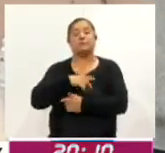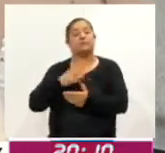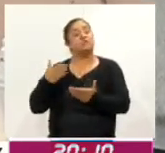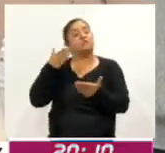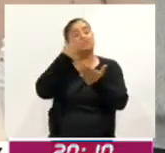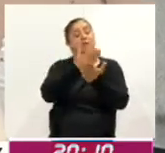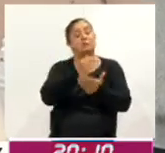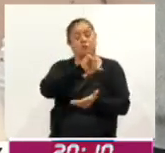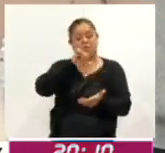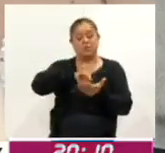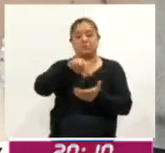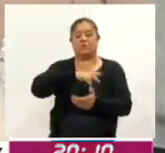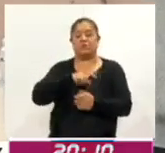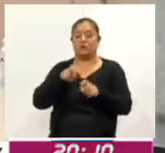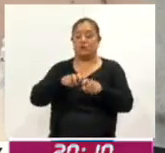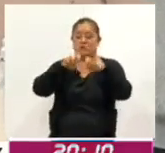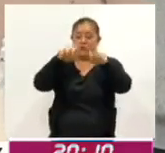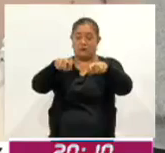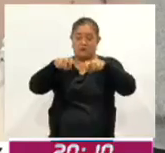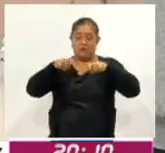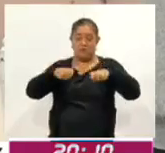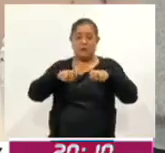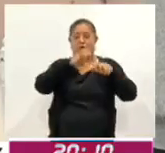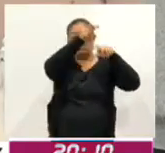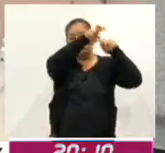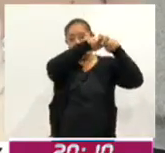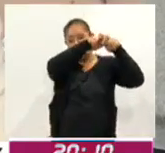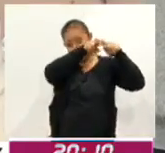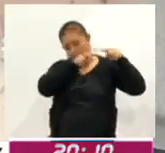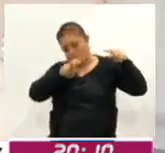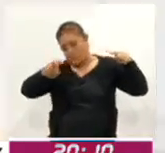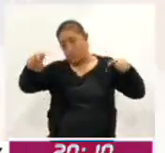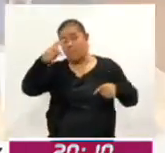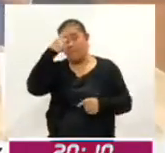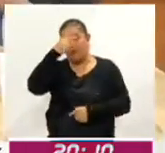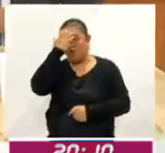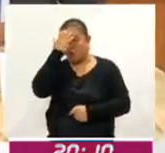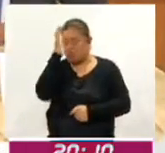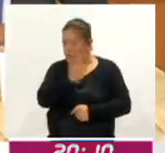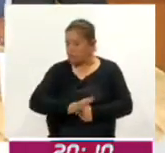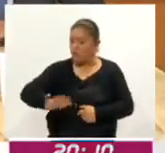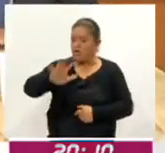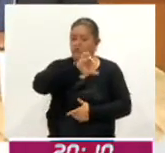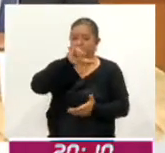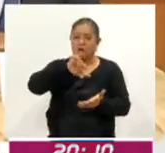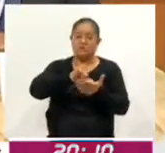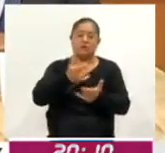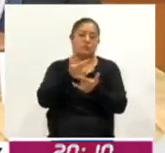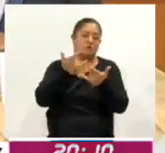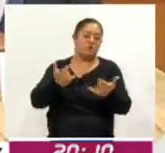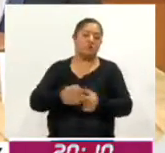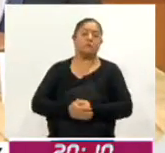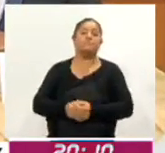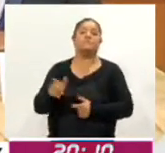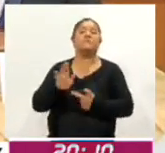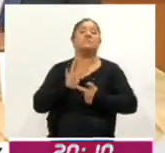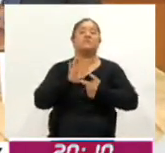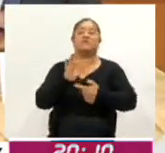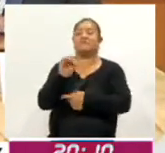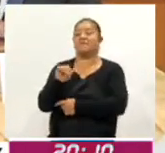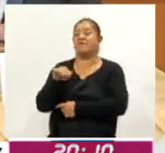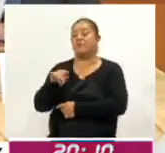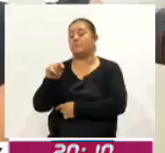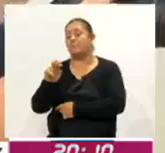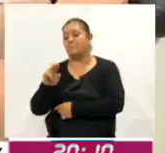recorrido peatonal para que conozcan todo lo que es nuestro centro histórico. A la presentación de la FAM Trip 2024